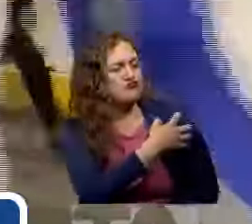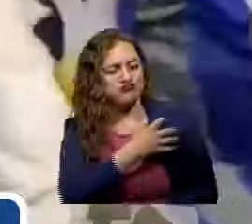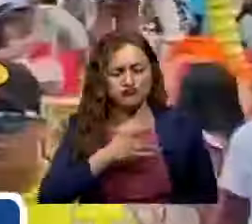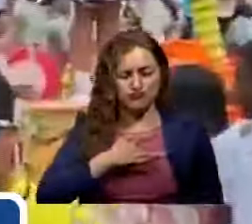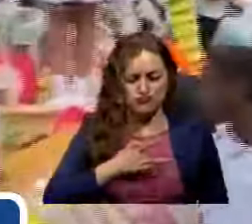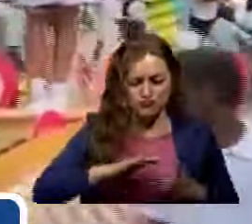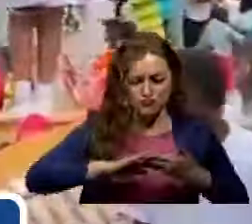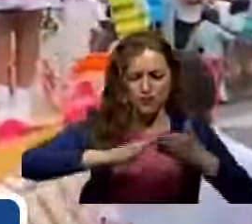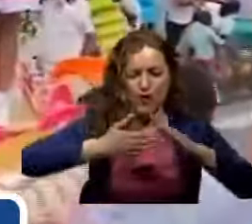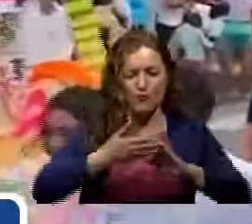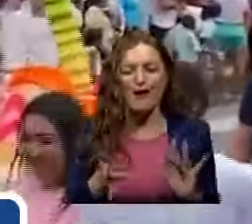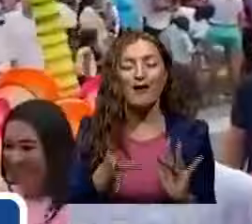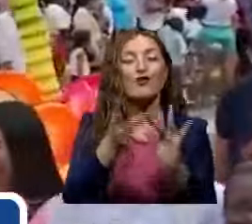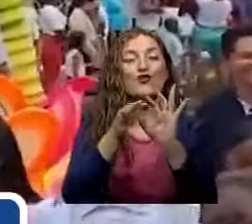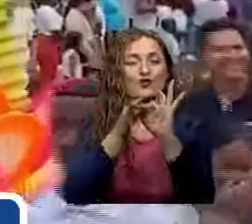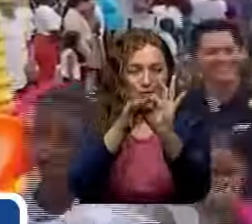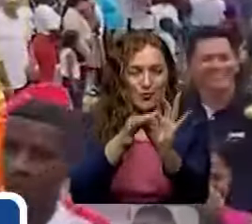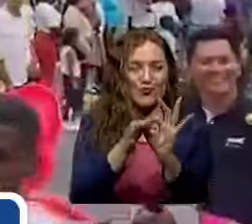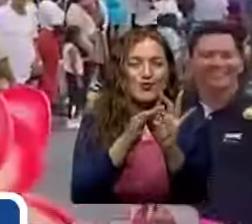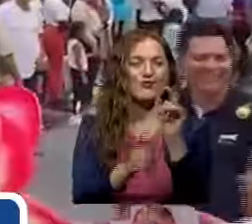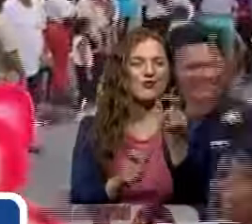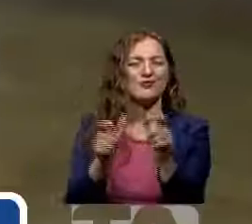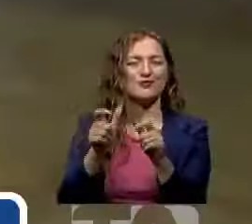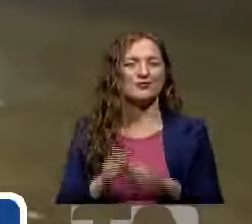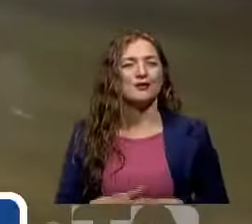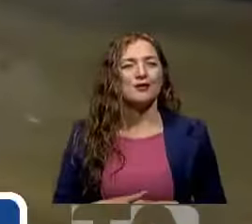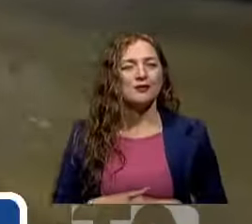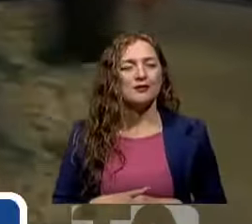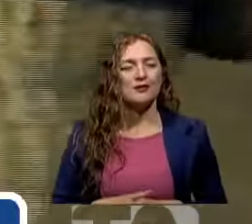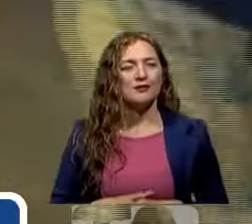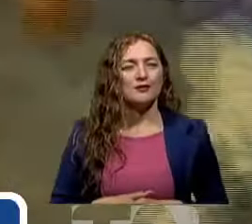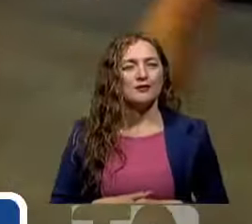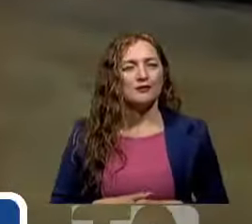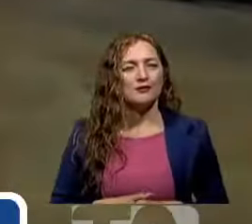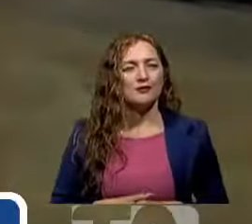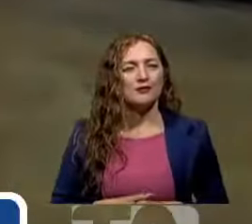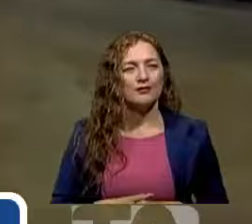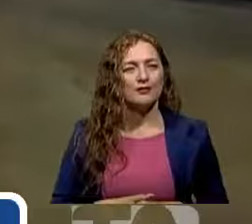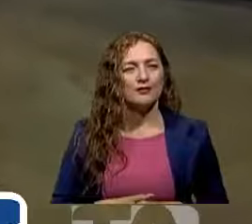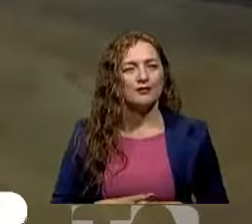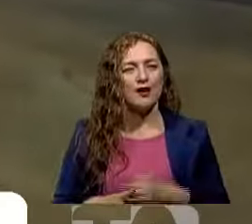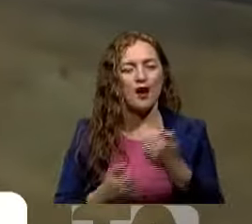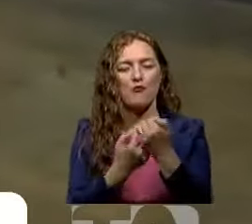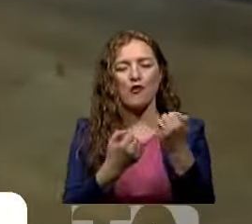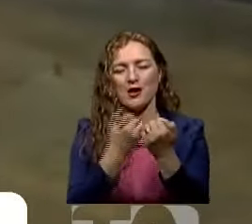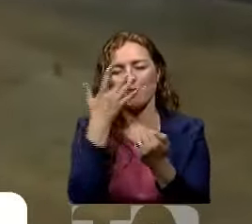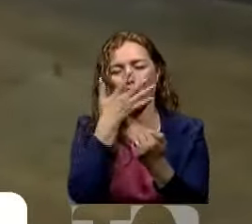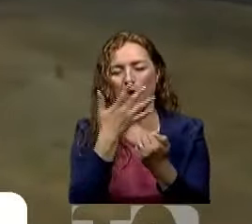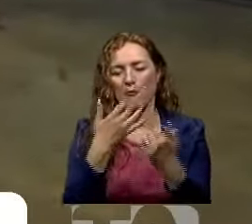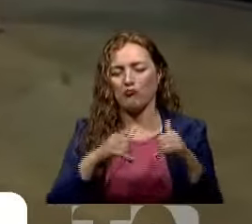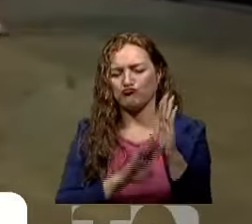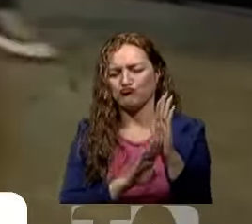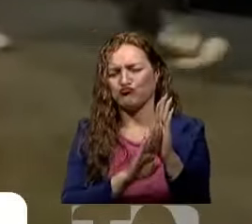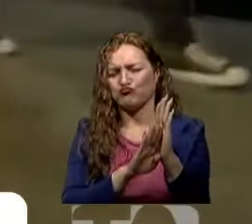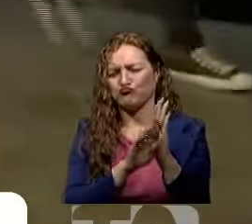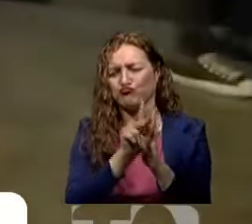de la comunidad y colaboración entre sus habitantes. Apoyar a que la ciudad avance, siga, progrese y qué más